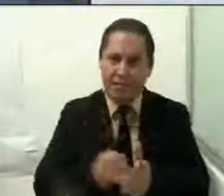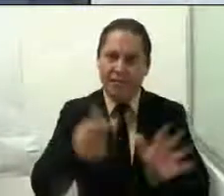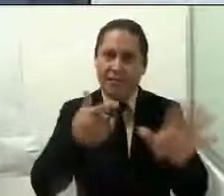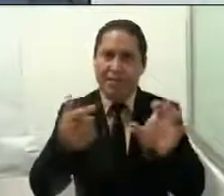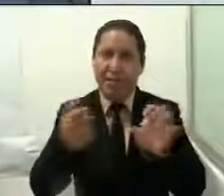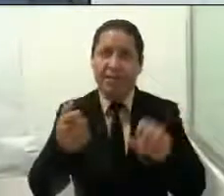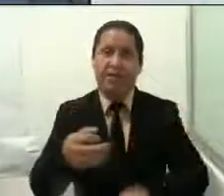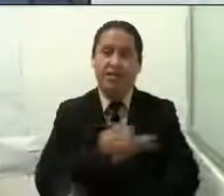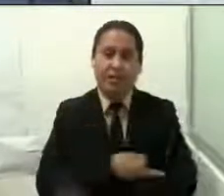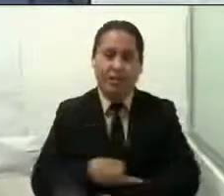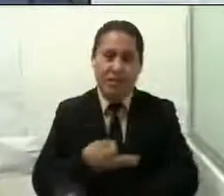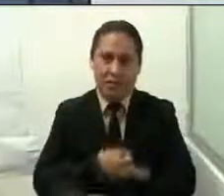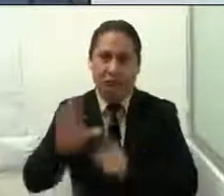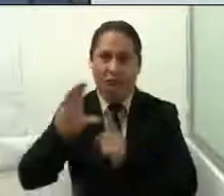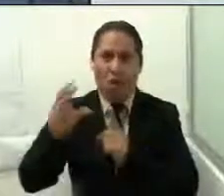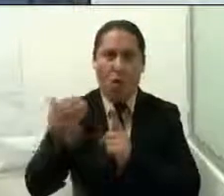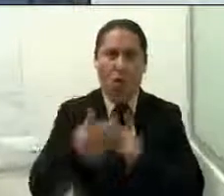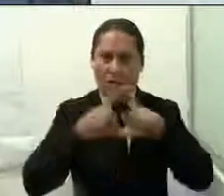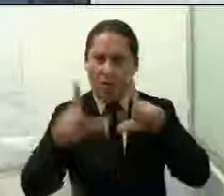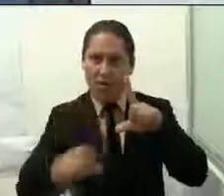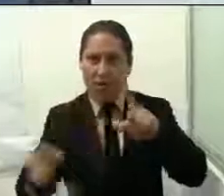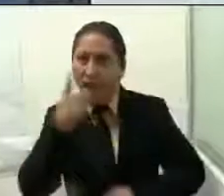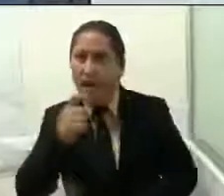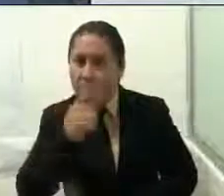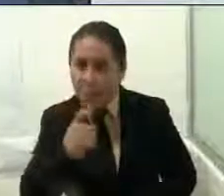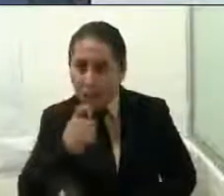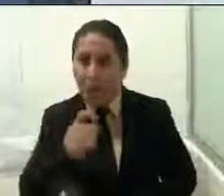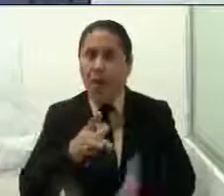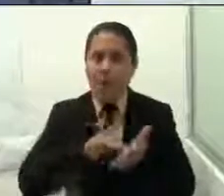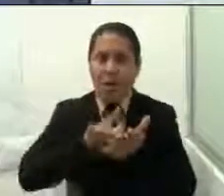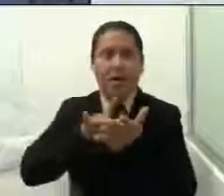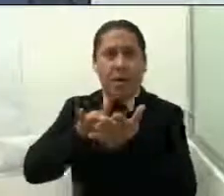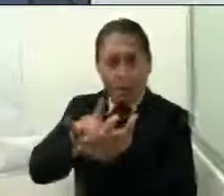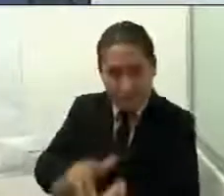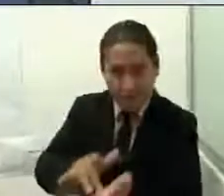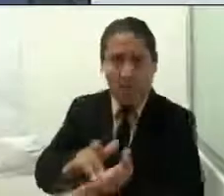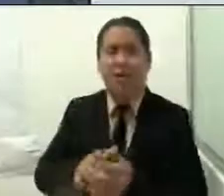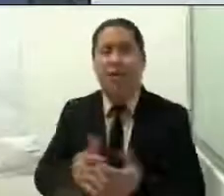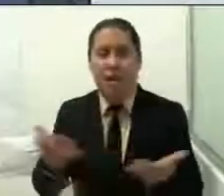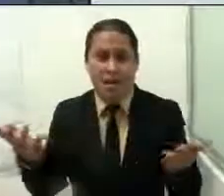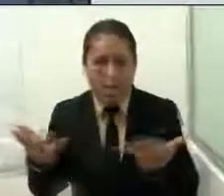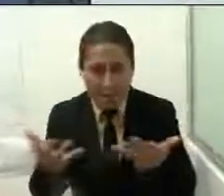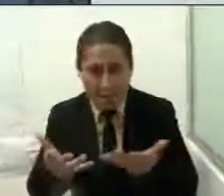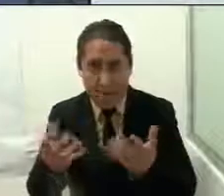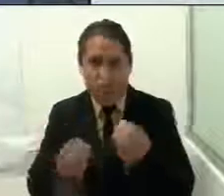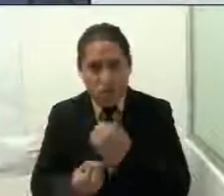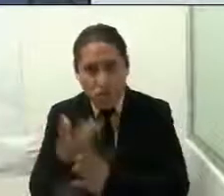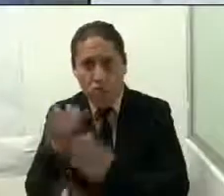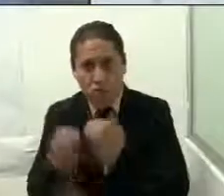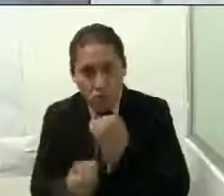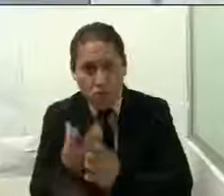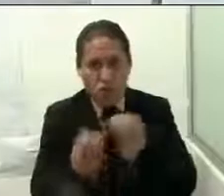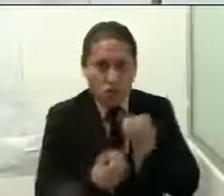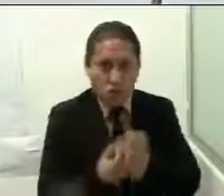la comisión nacional del agua apoyó la rehabilitación modernismo dignificación